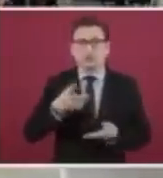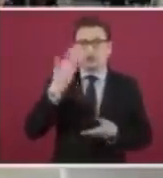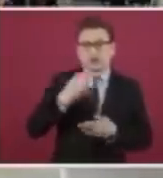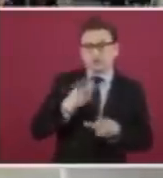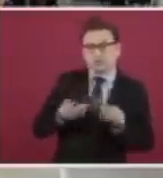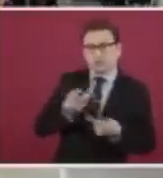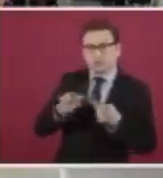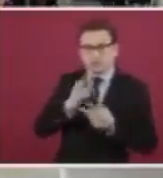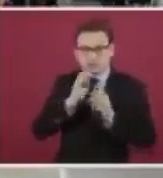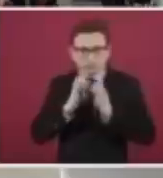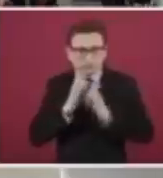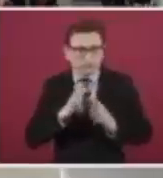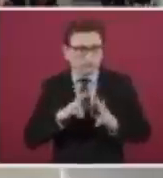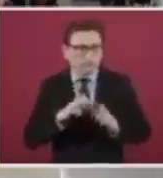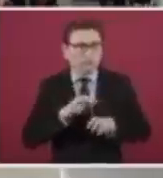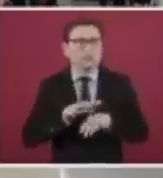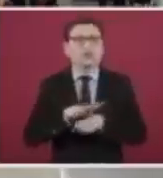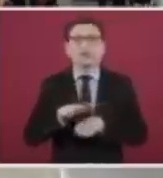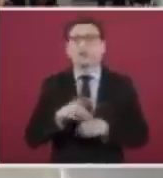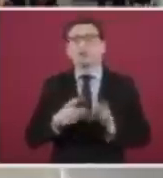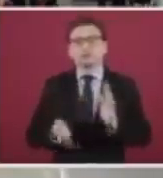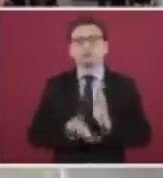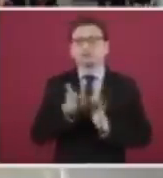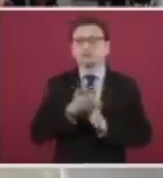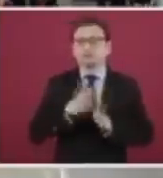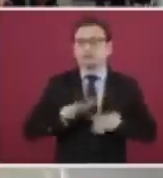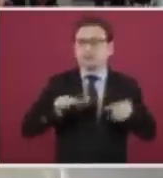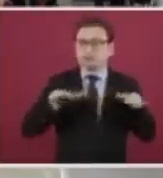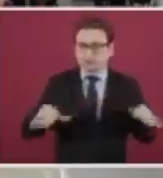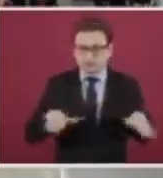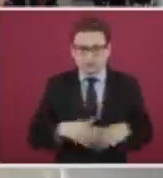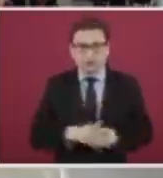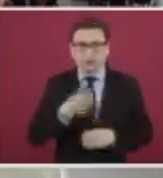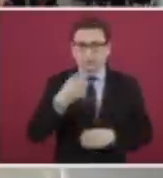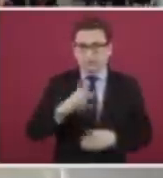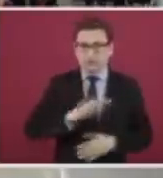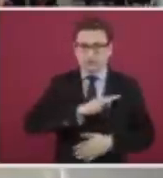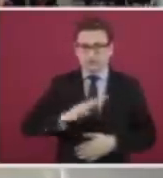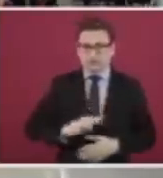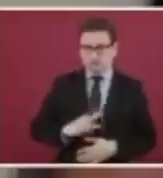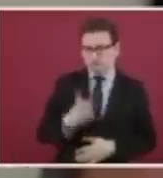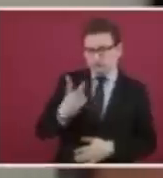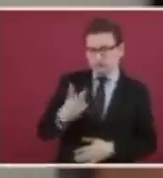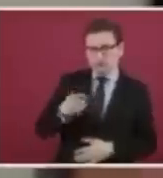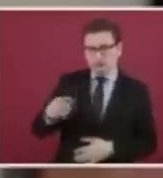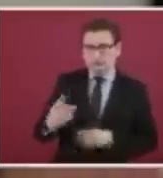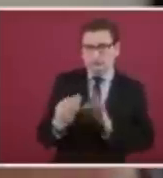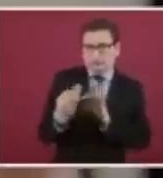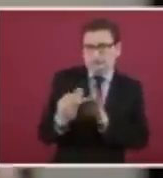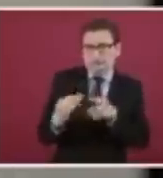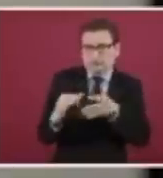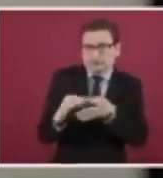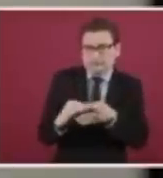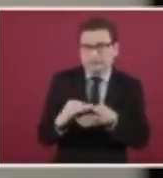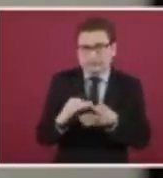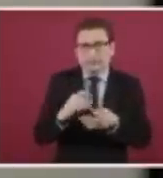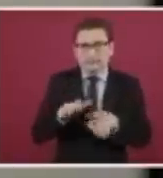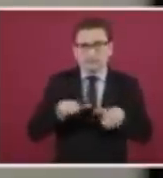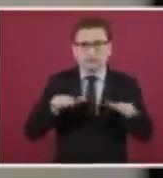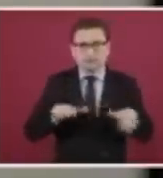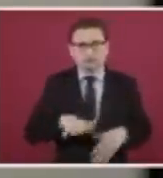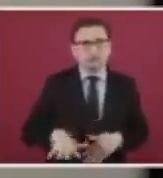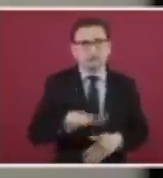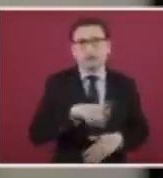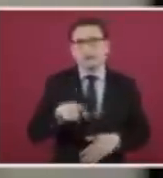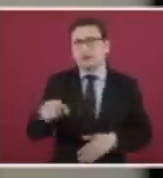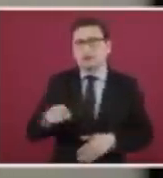la construcción del nuevo aeropuerto, pero sin embargo hay otros dos municipios que también colindan directamente con la base aérea que han